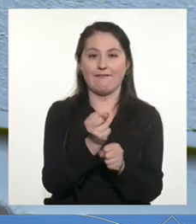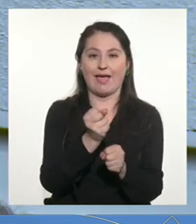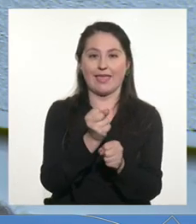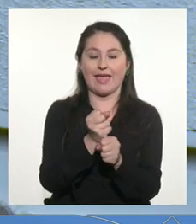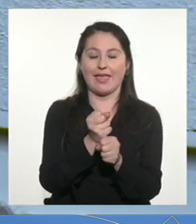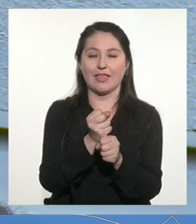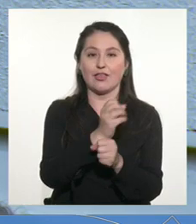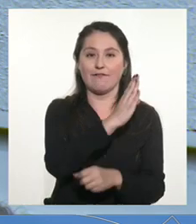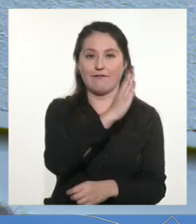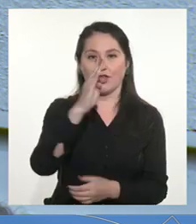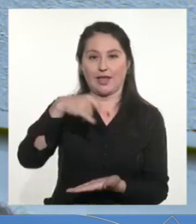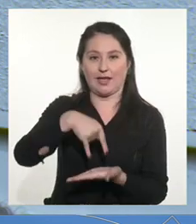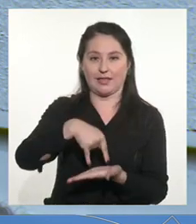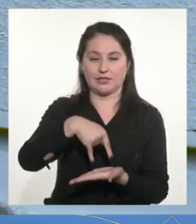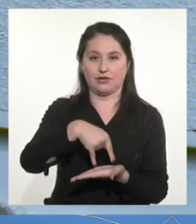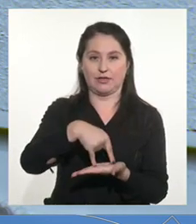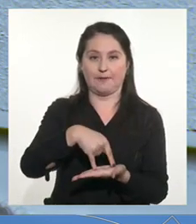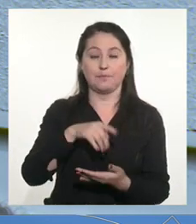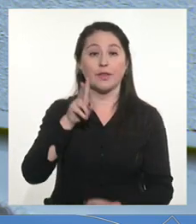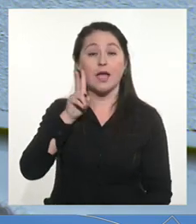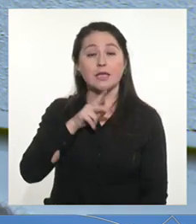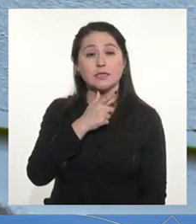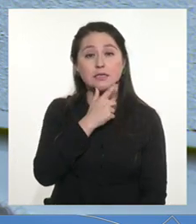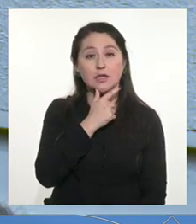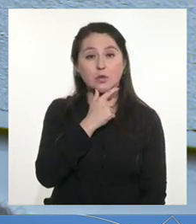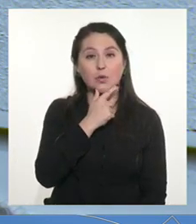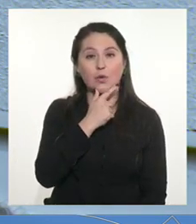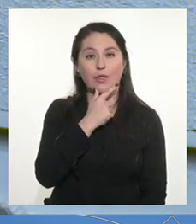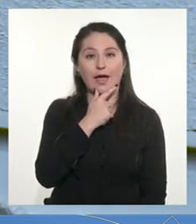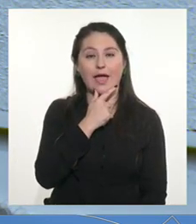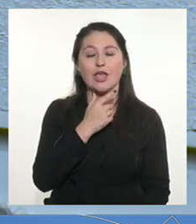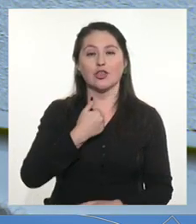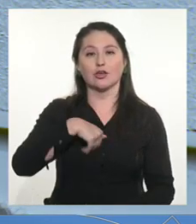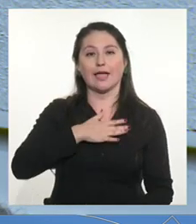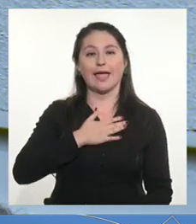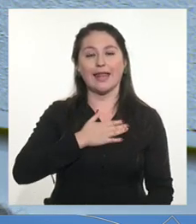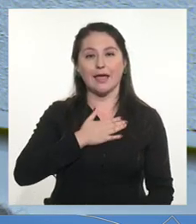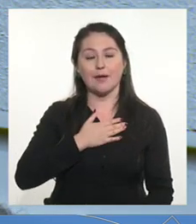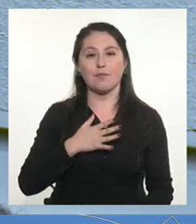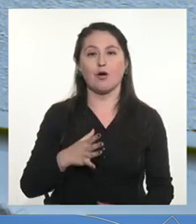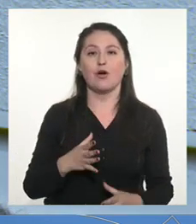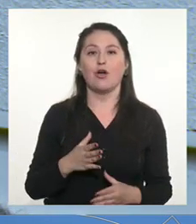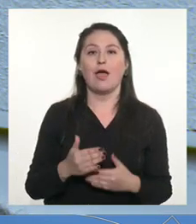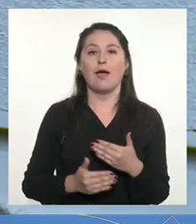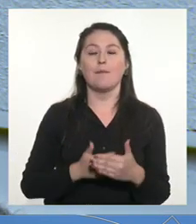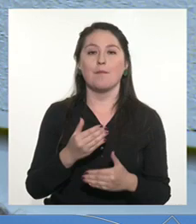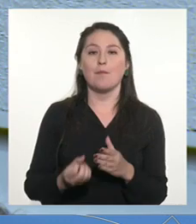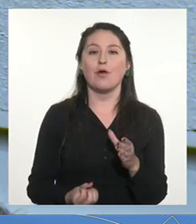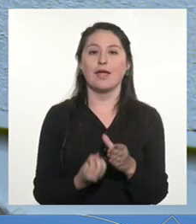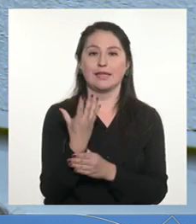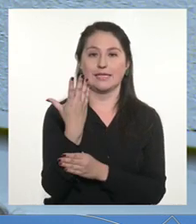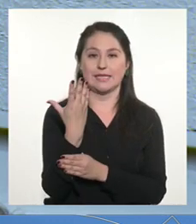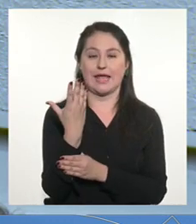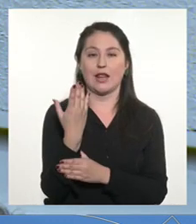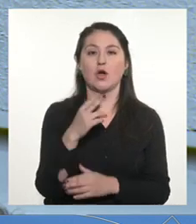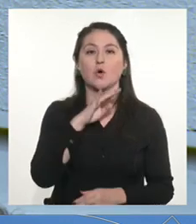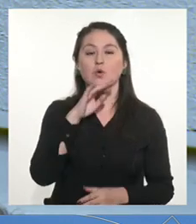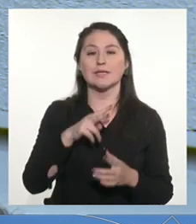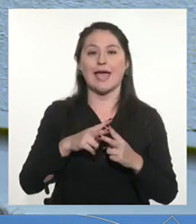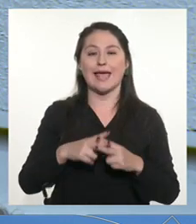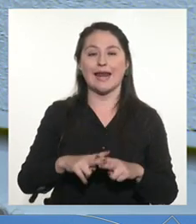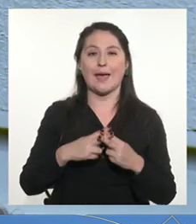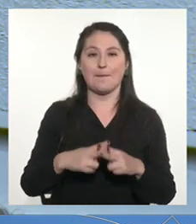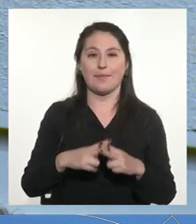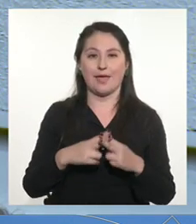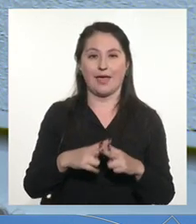nacional sin lugar a duda el espíritu es modernizar pero tenemos que usar las herramientas y la información que disponemos